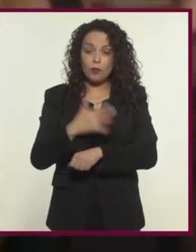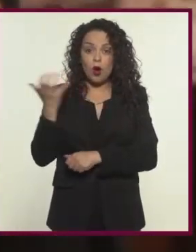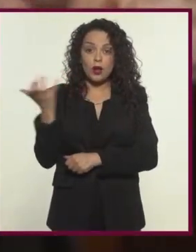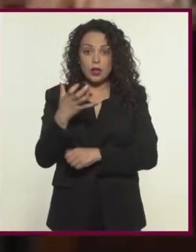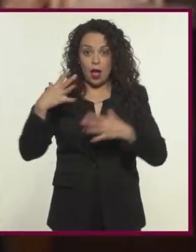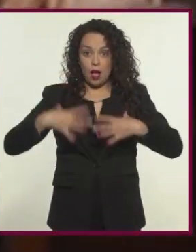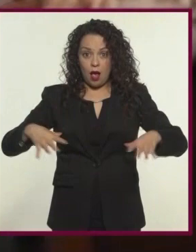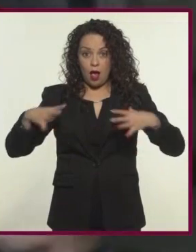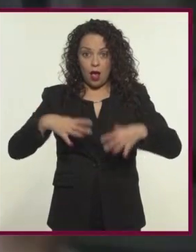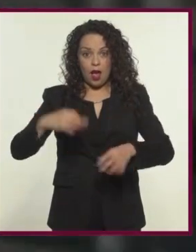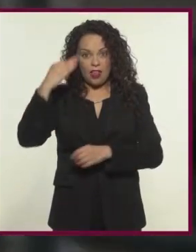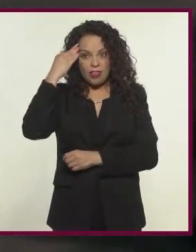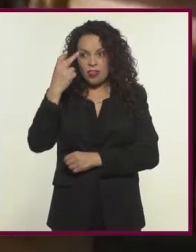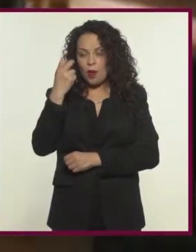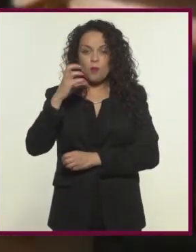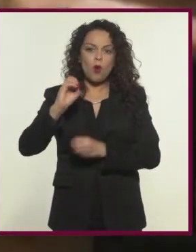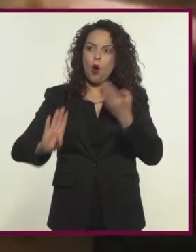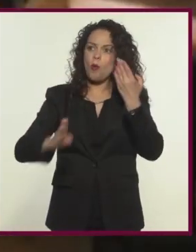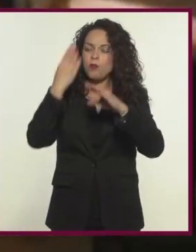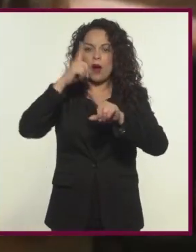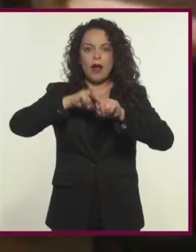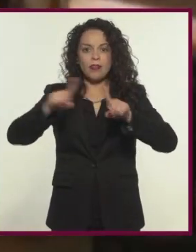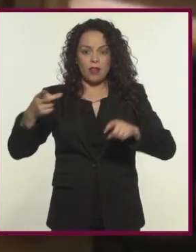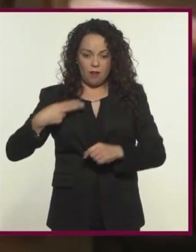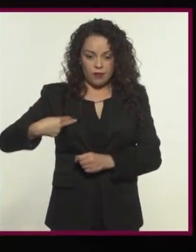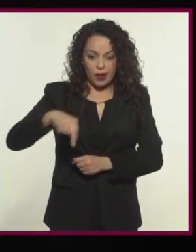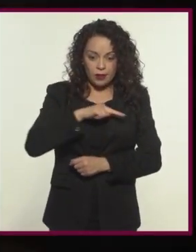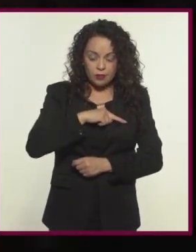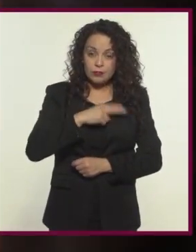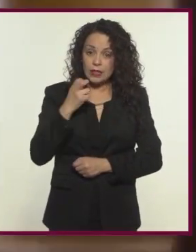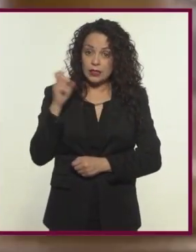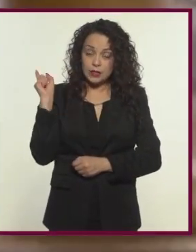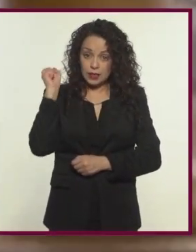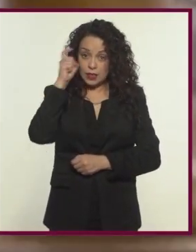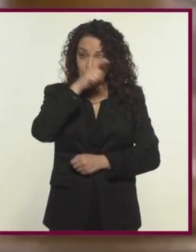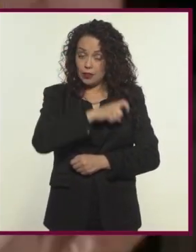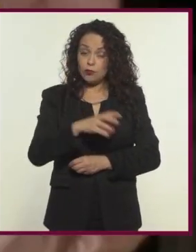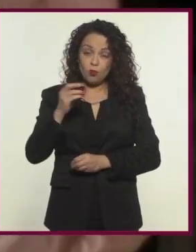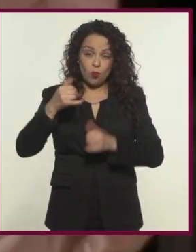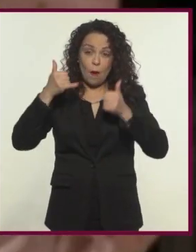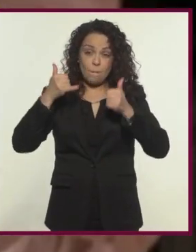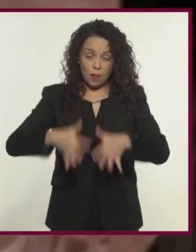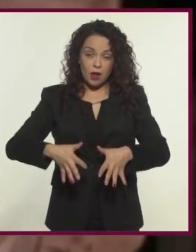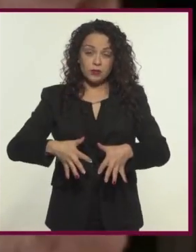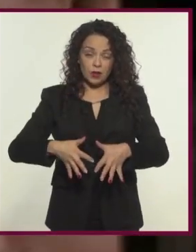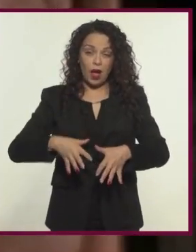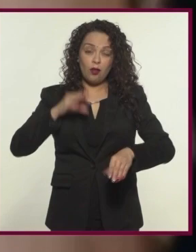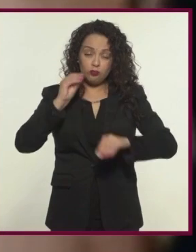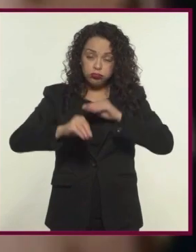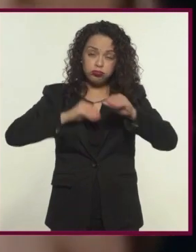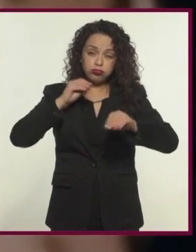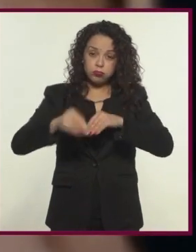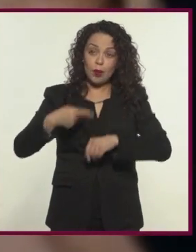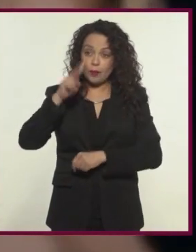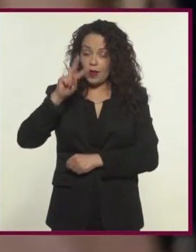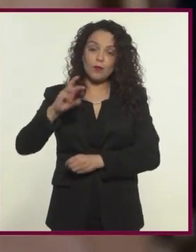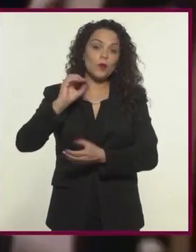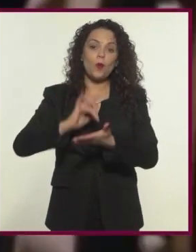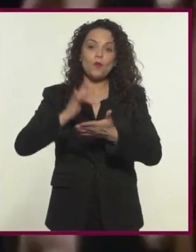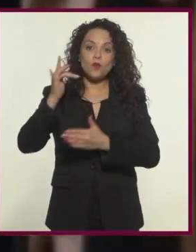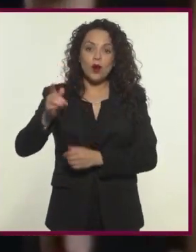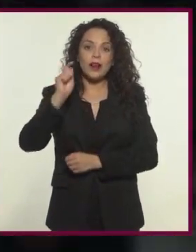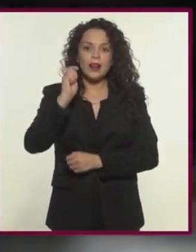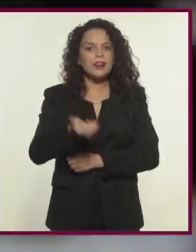crear vestuarios y criaturas de épocas o mundos distintos al nuestro es una tarea muy laboriosa, pero sin duda se agradece